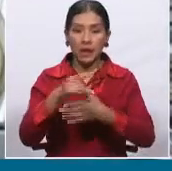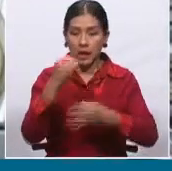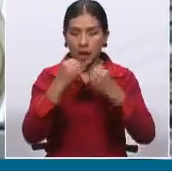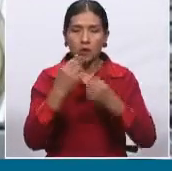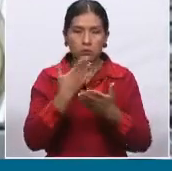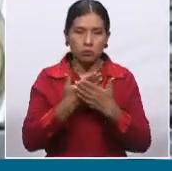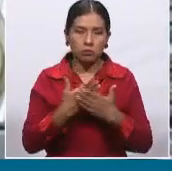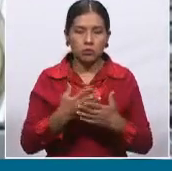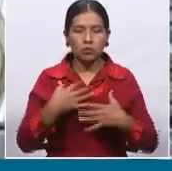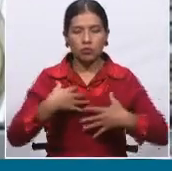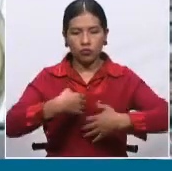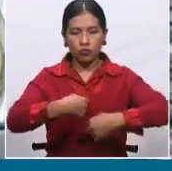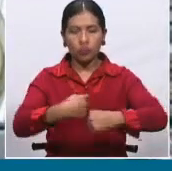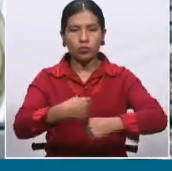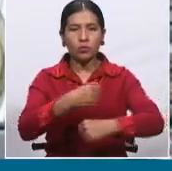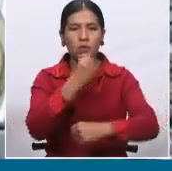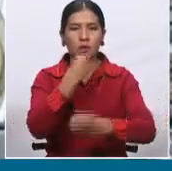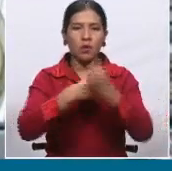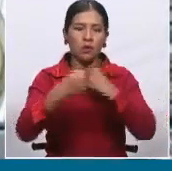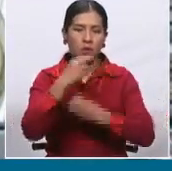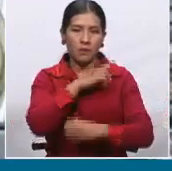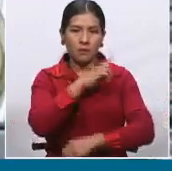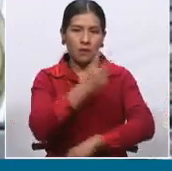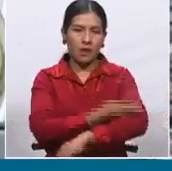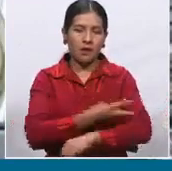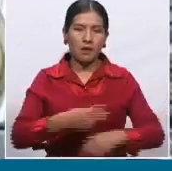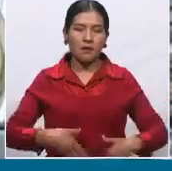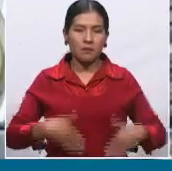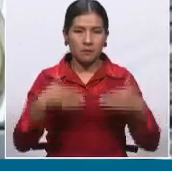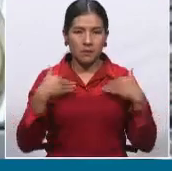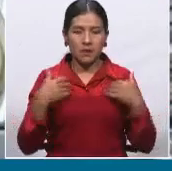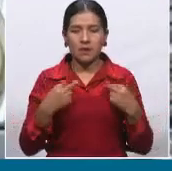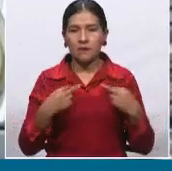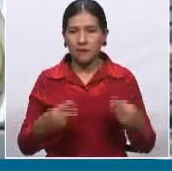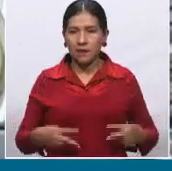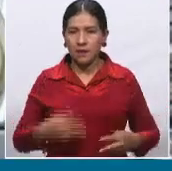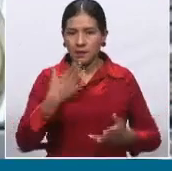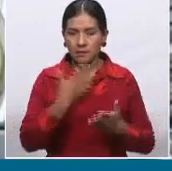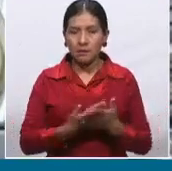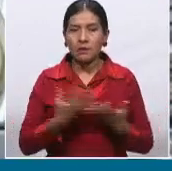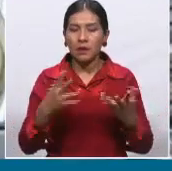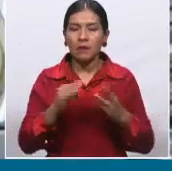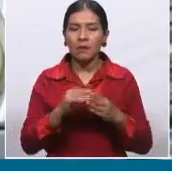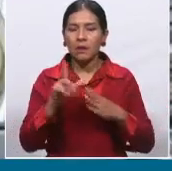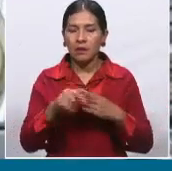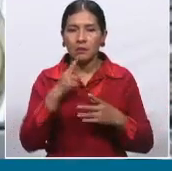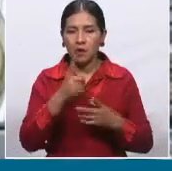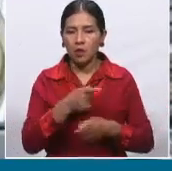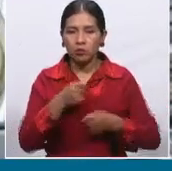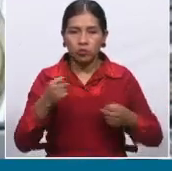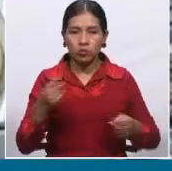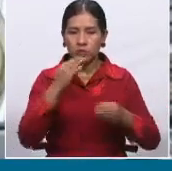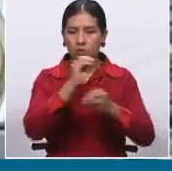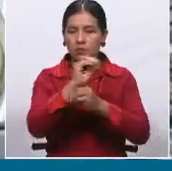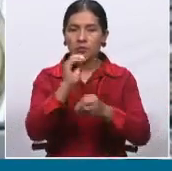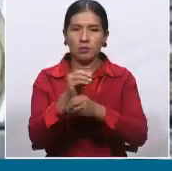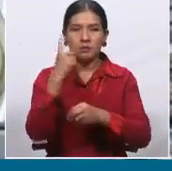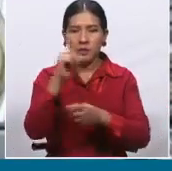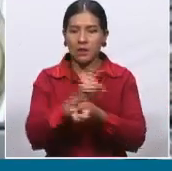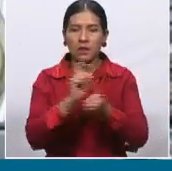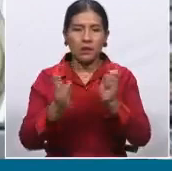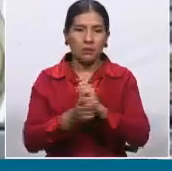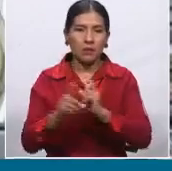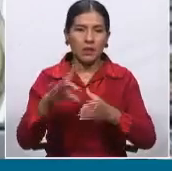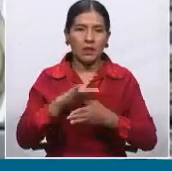alimentario. Y sobre todo, la capacidad de la conversión alimento, ganancia de peso o alimento, conversión en